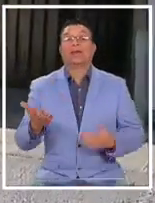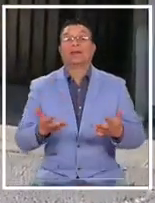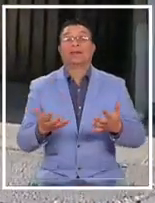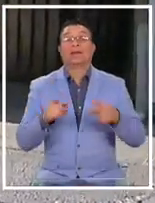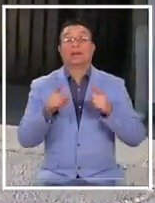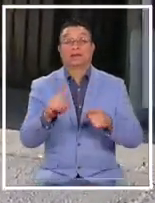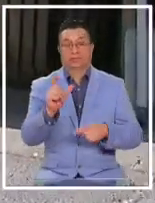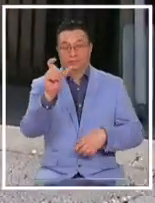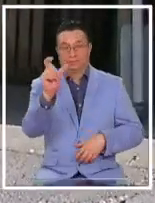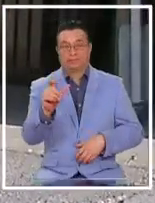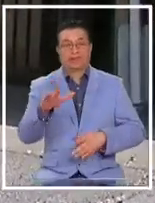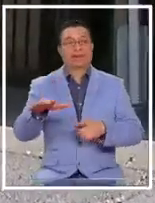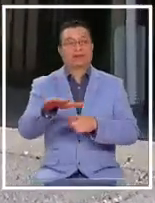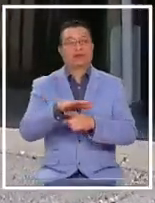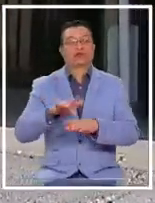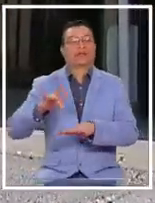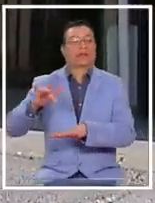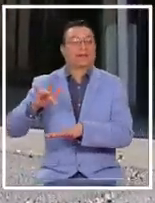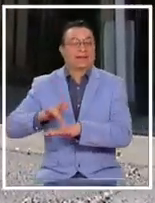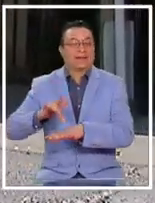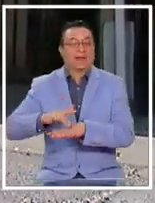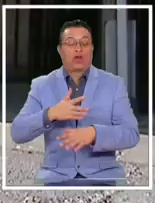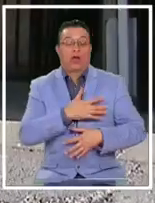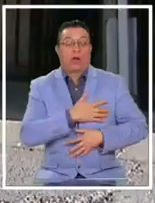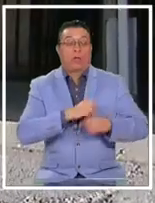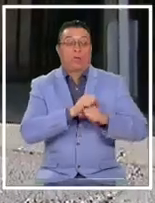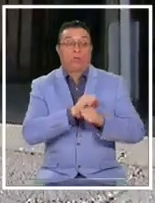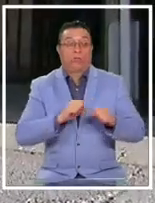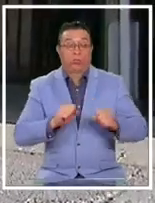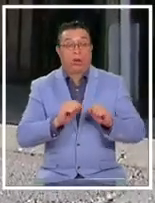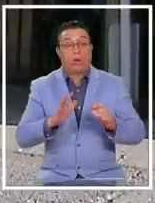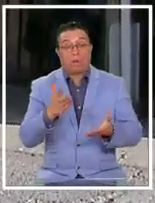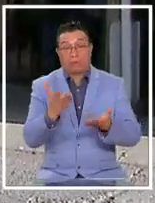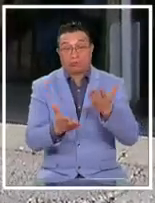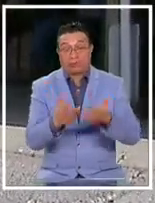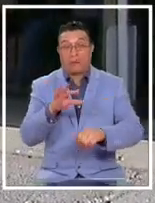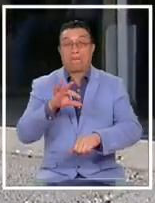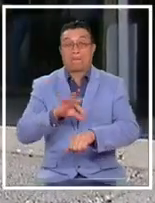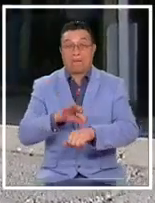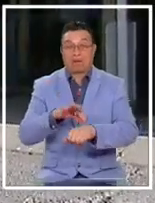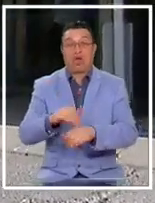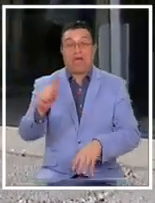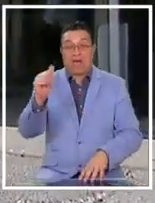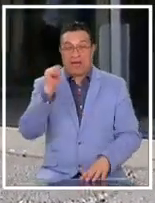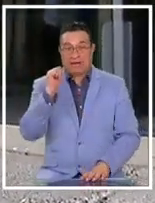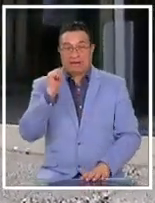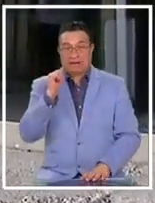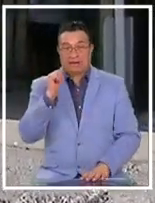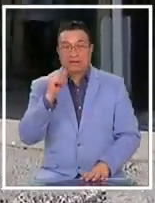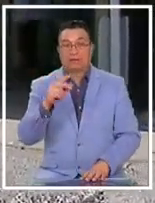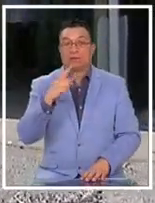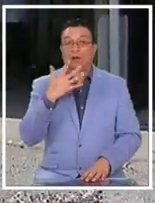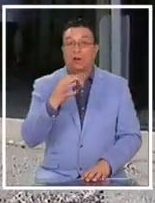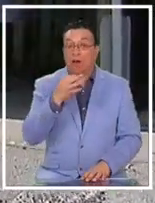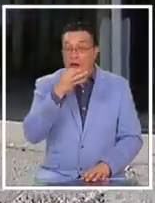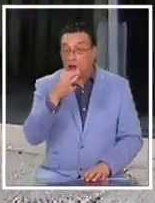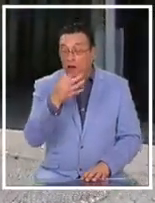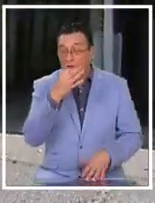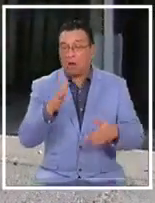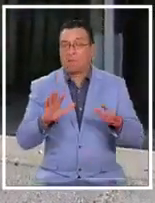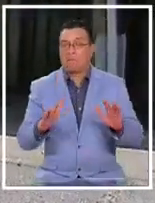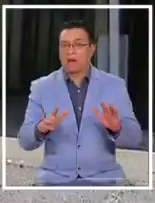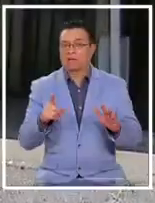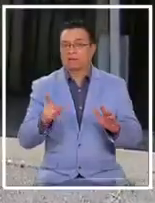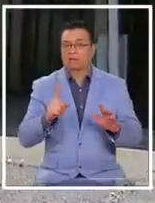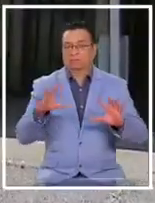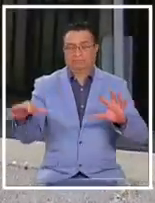es que sería por una condición más bien aguda, probablemente un infarto, que alcanzó a ser evaluado por médicos ayer en el fondo, pero que por lo que contaron les pareció que era más